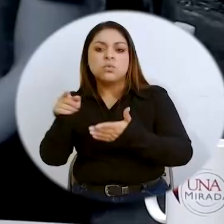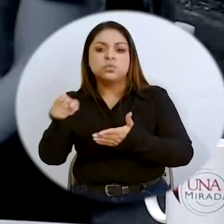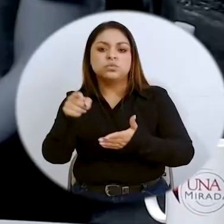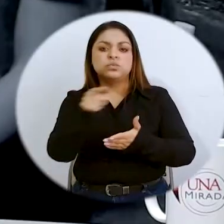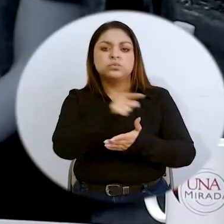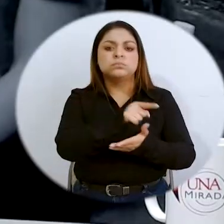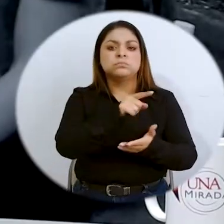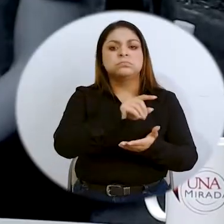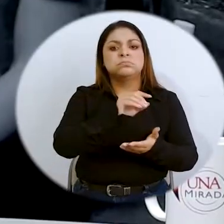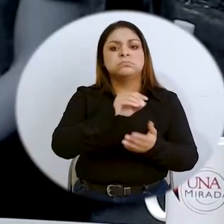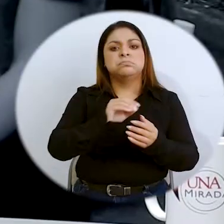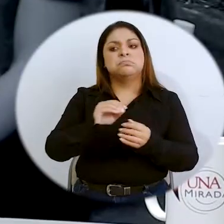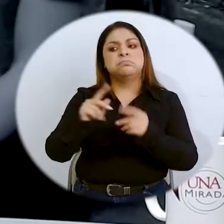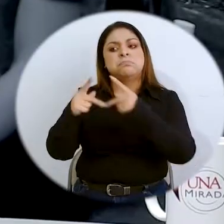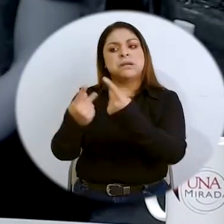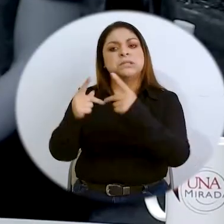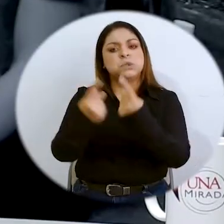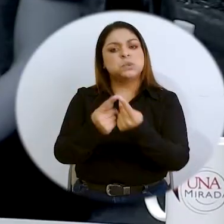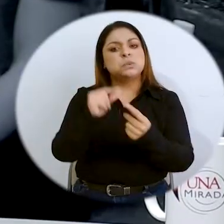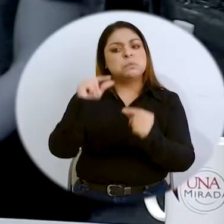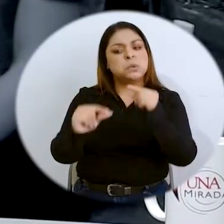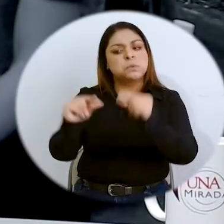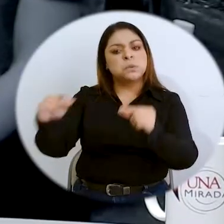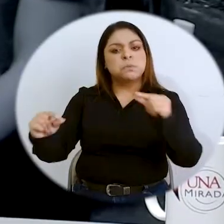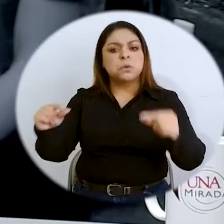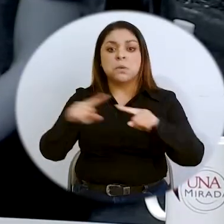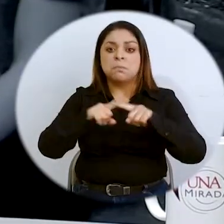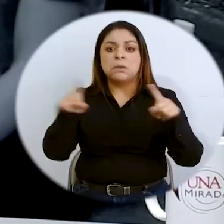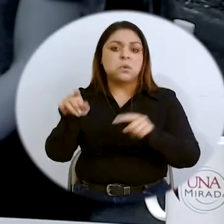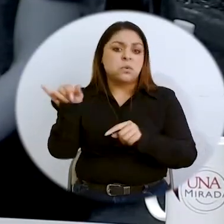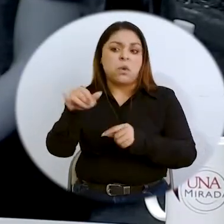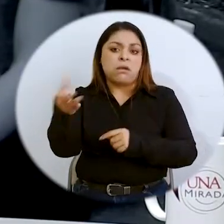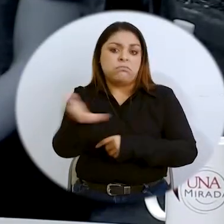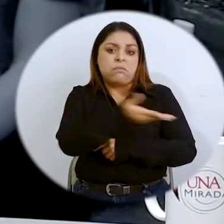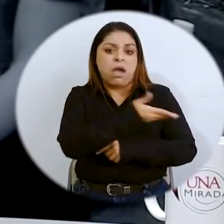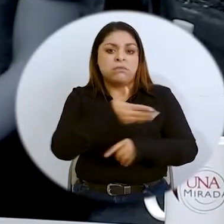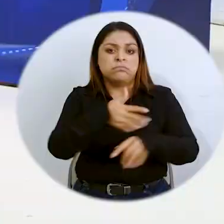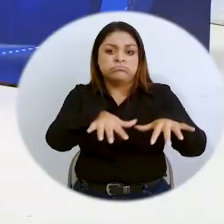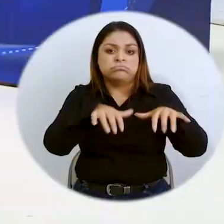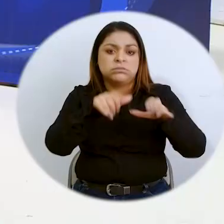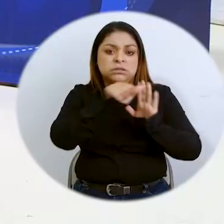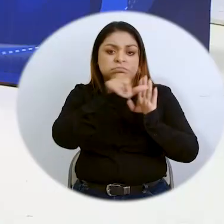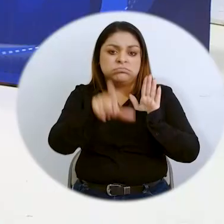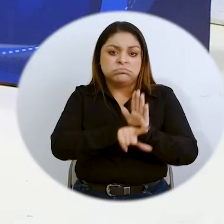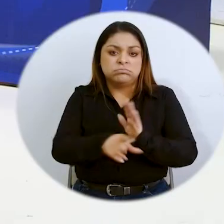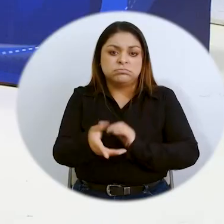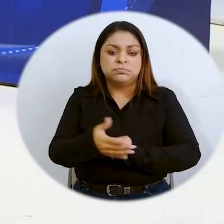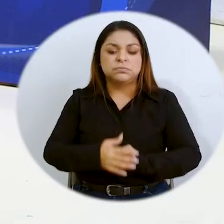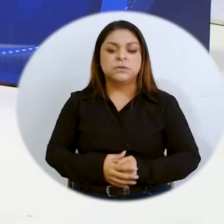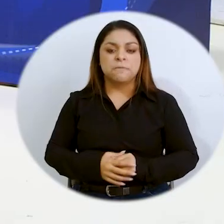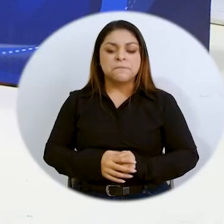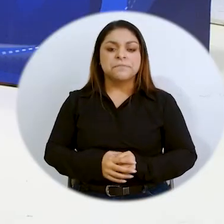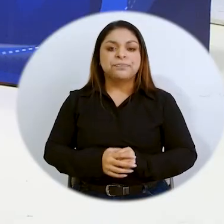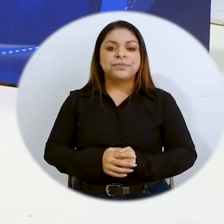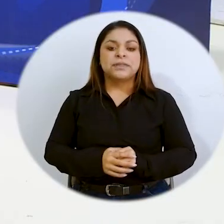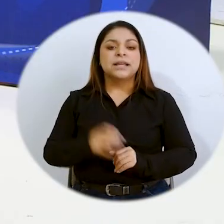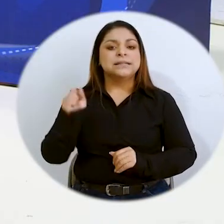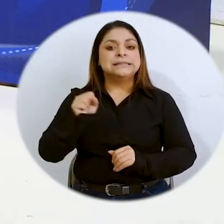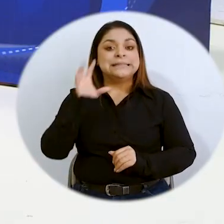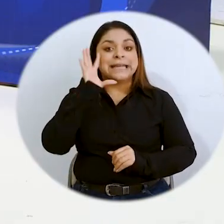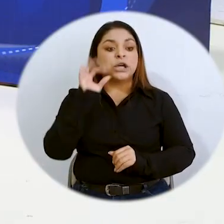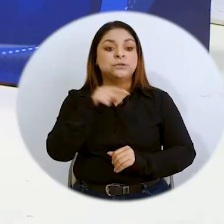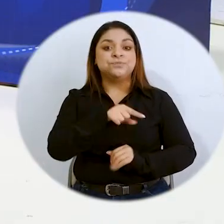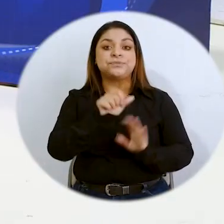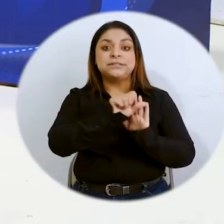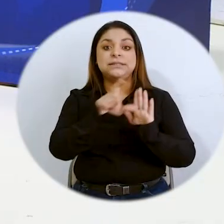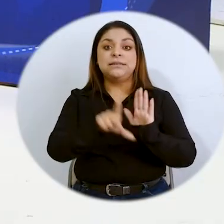porcentaje mucho menor, pues también tienen una representación importante, sobre todo en el Congreso. Creo que la configuración del Congreso